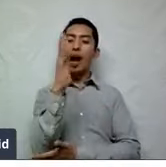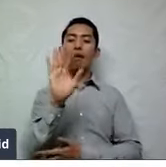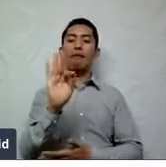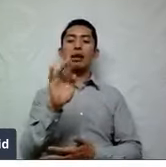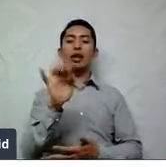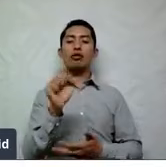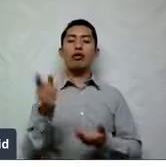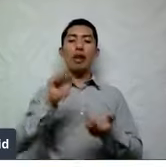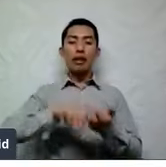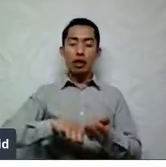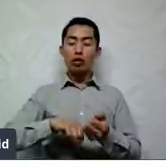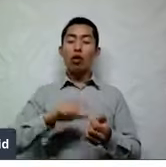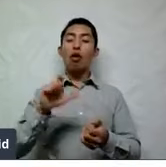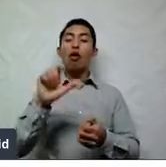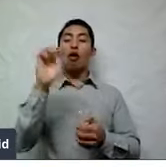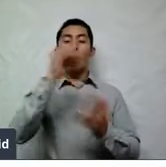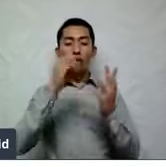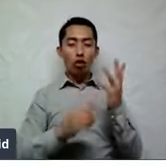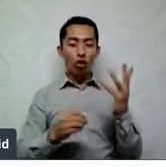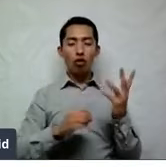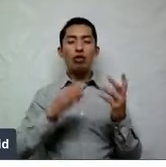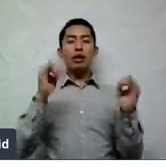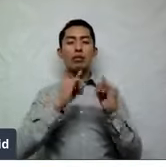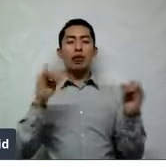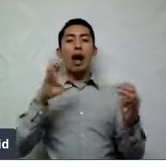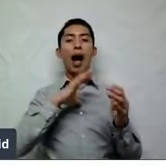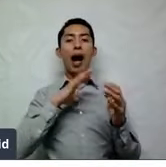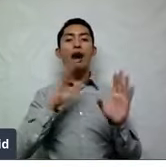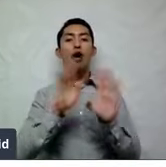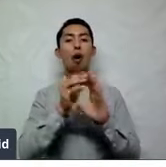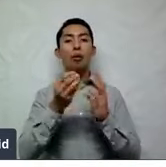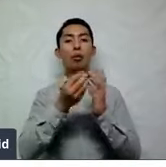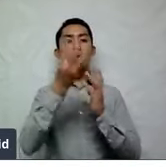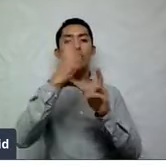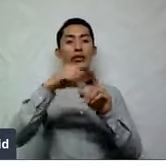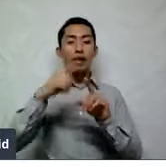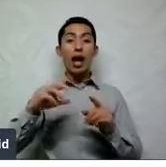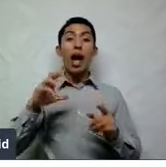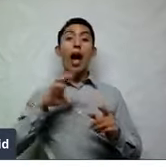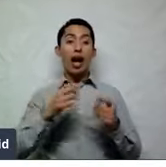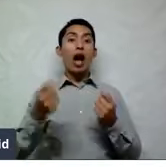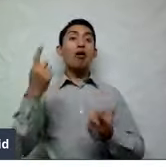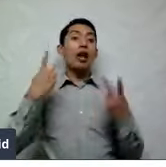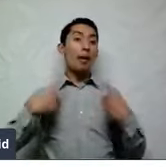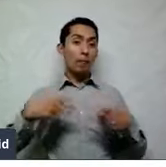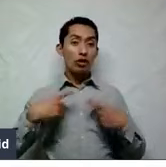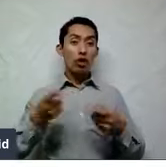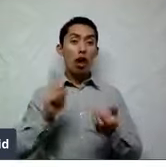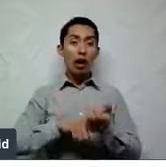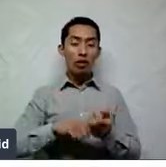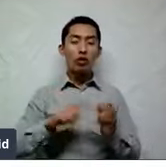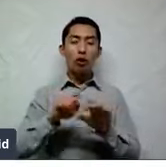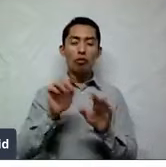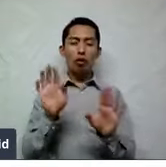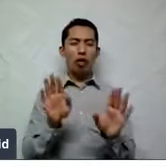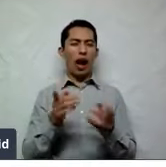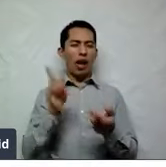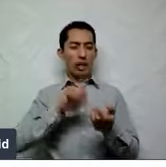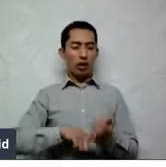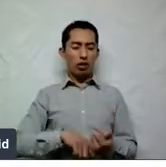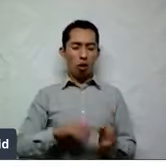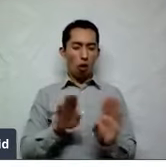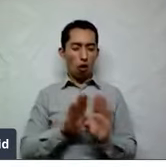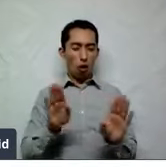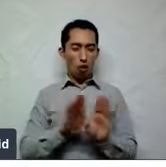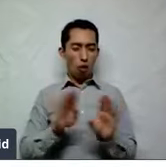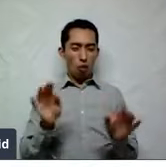en otoño-invierno. Entonces, muchas de las personas que son susceptibles, que son alérgicas, y yo me cuento entre